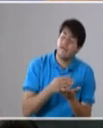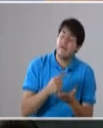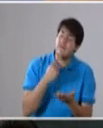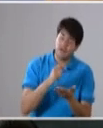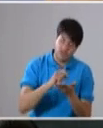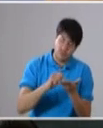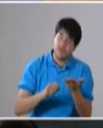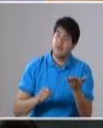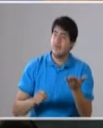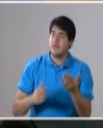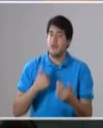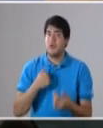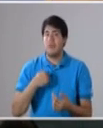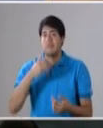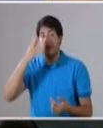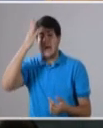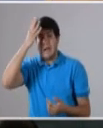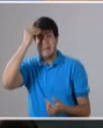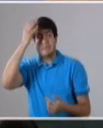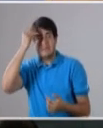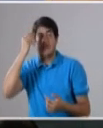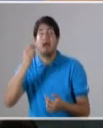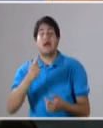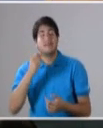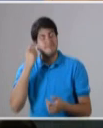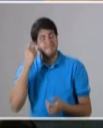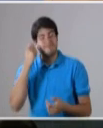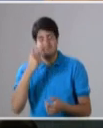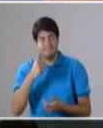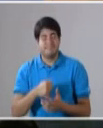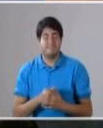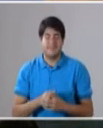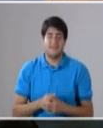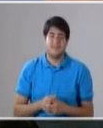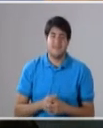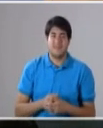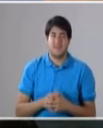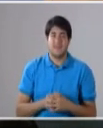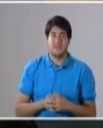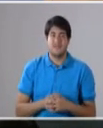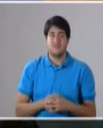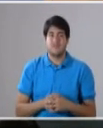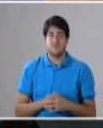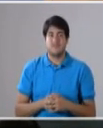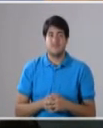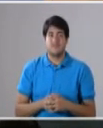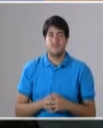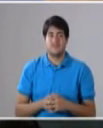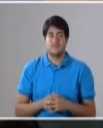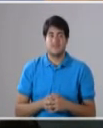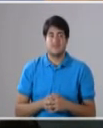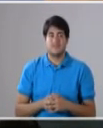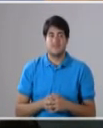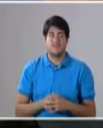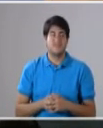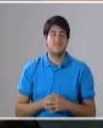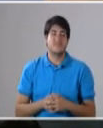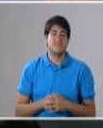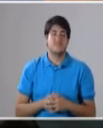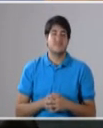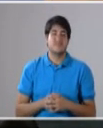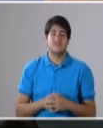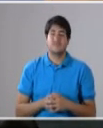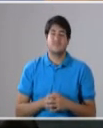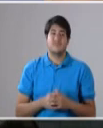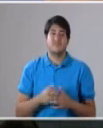Ahí aprendí a no hablar tan rápido. Habría la salida, ¿verdad? Habría que